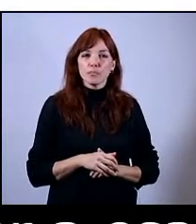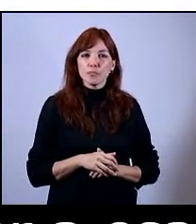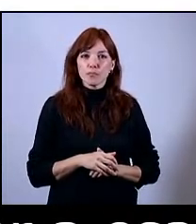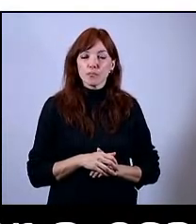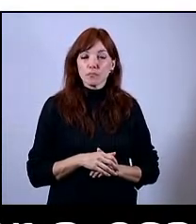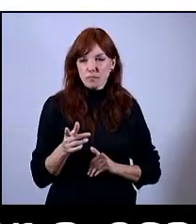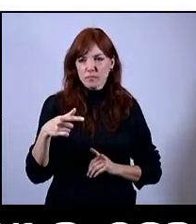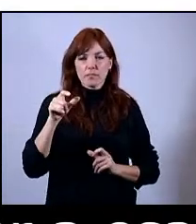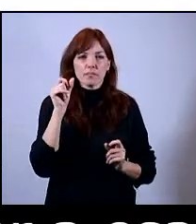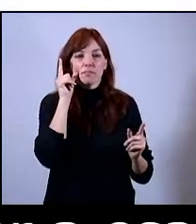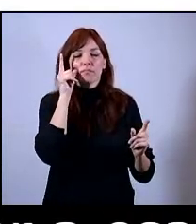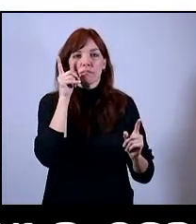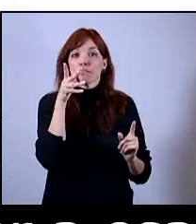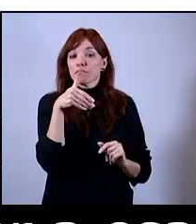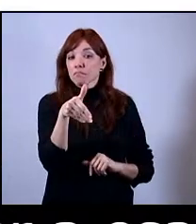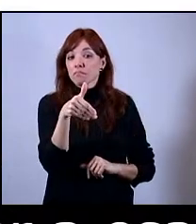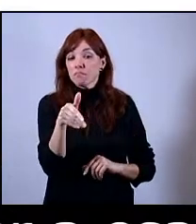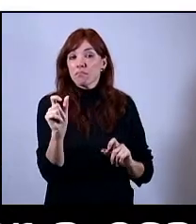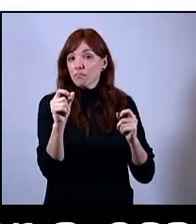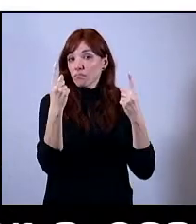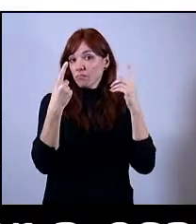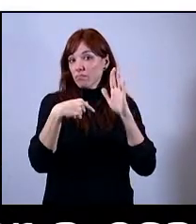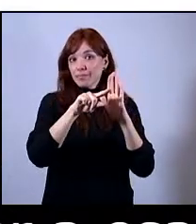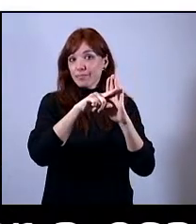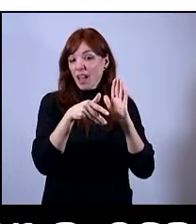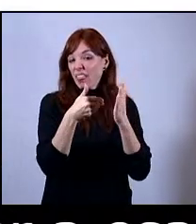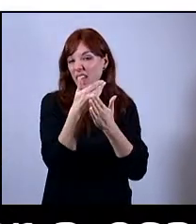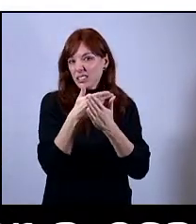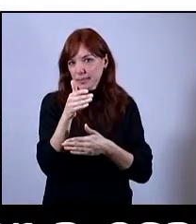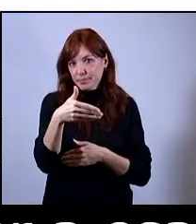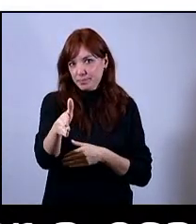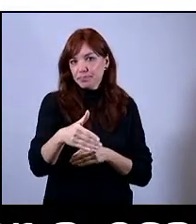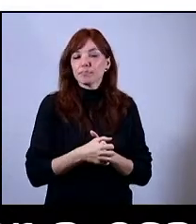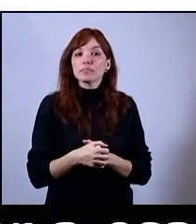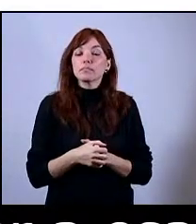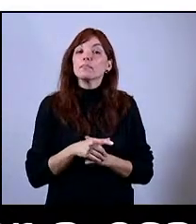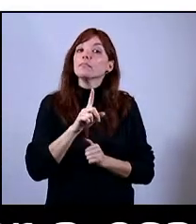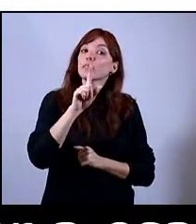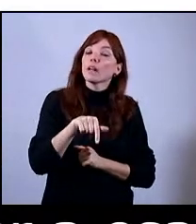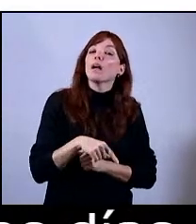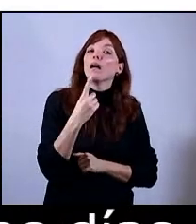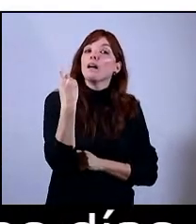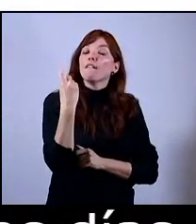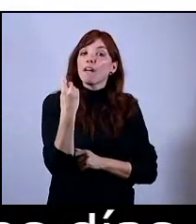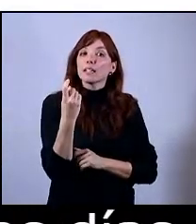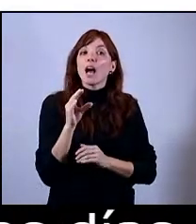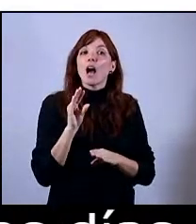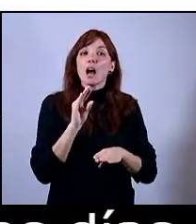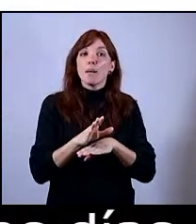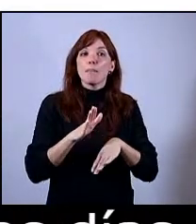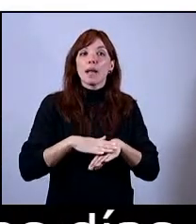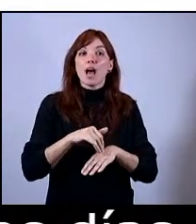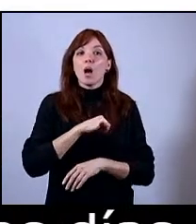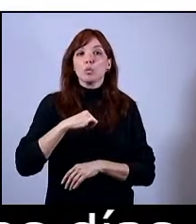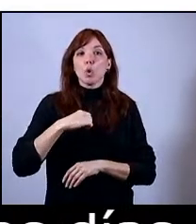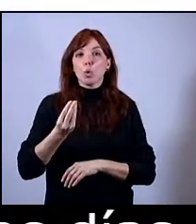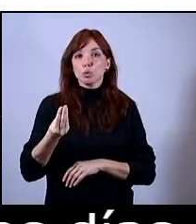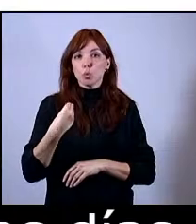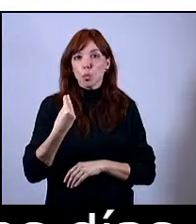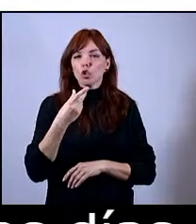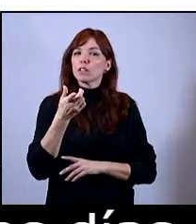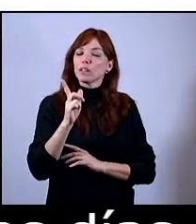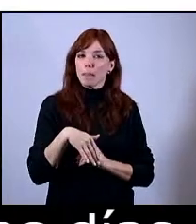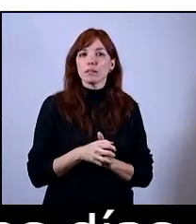lo verán ustedes publicado en, pues no sé, en unos días. Nos queda también las ayudas a autoconsumo, que también